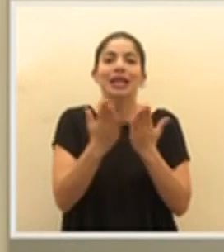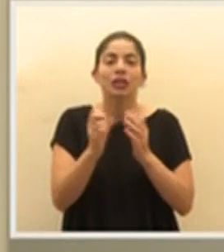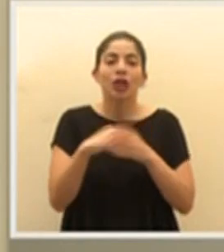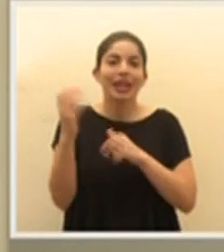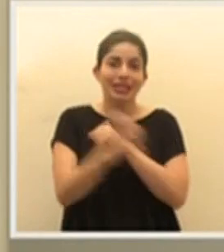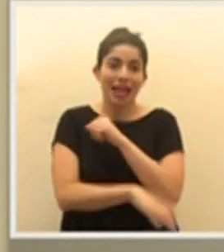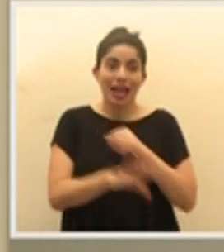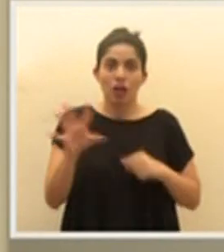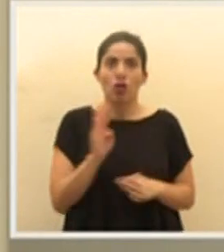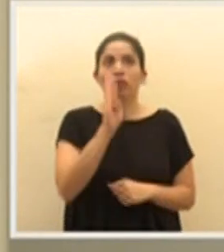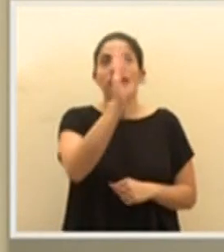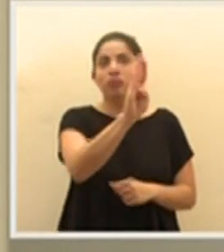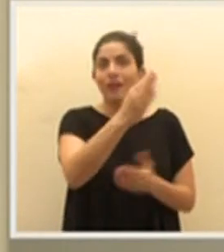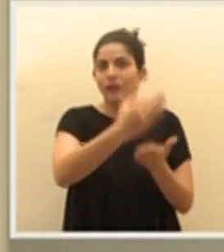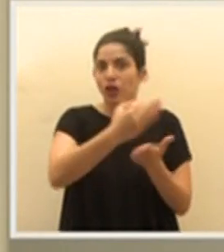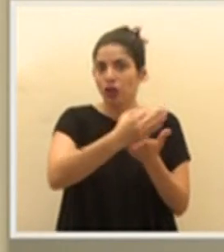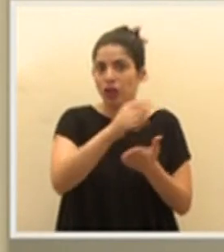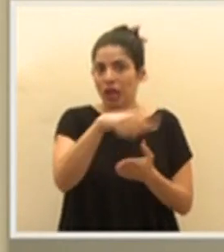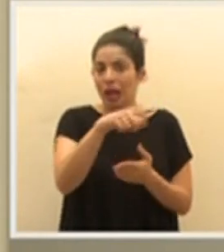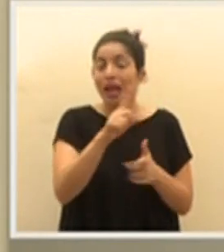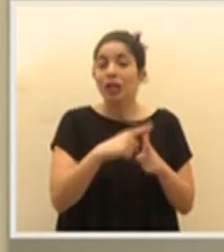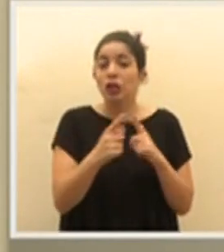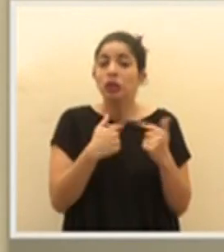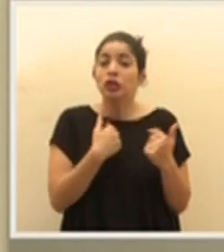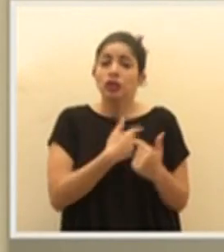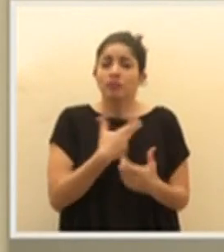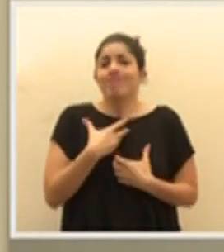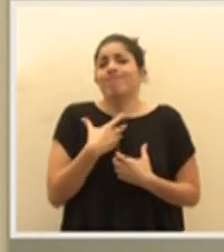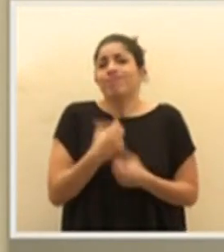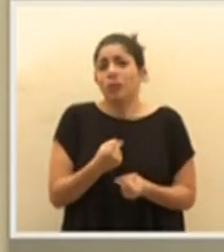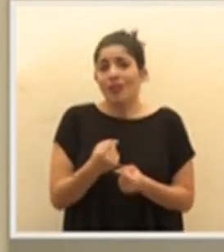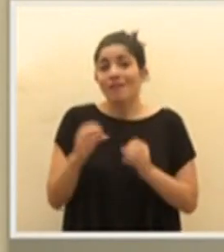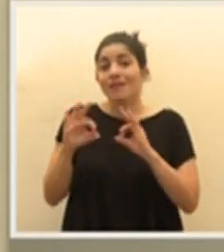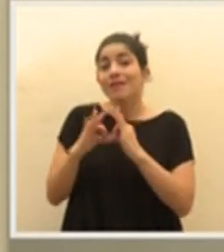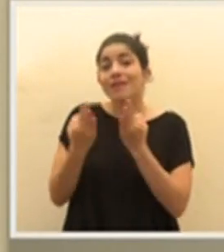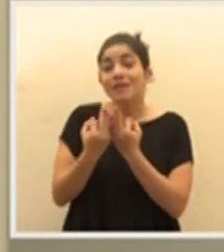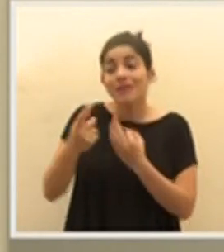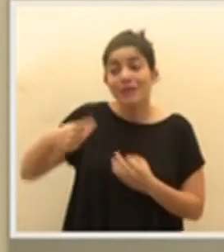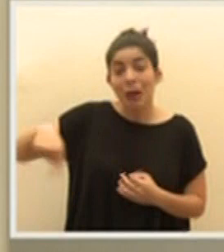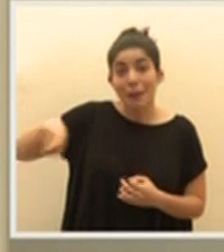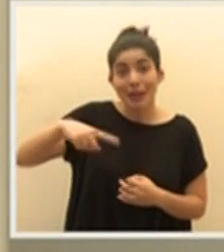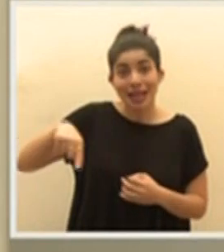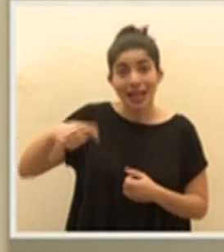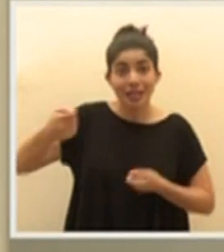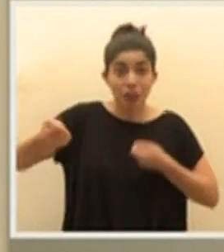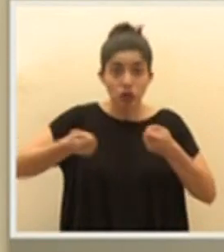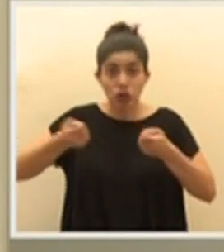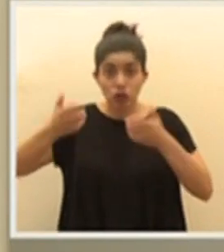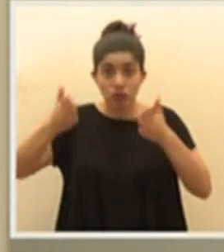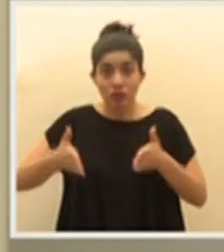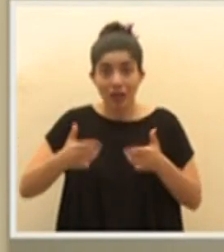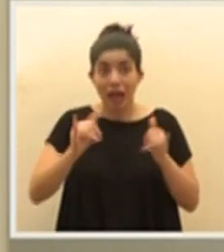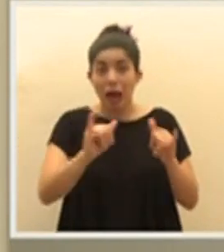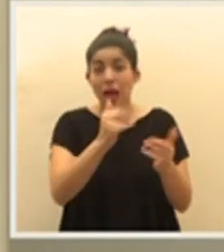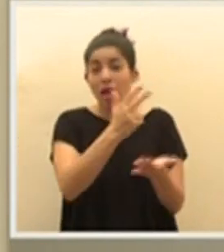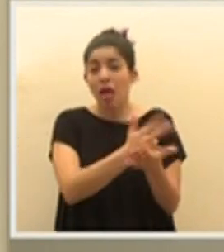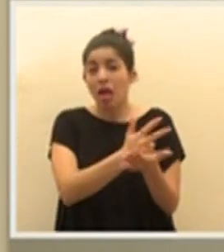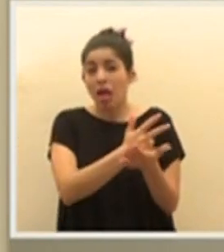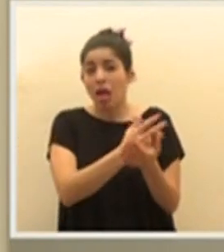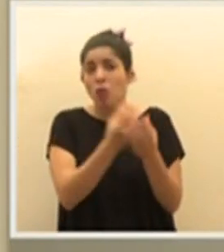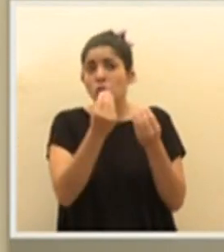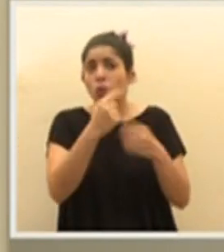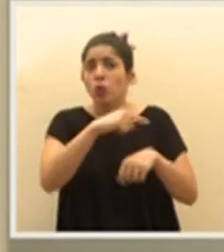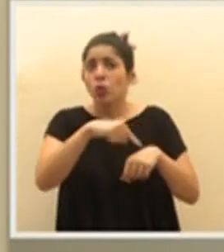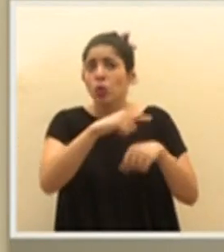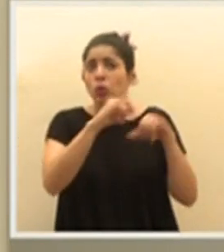Extranjería. Así que confiamos que para las familias de estos conductores que están varados desde hace tanto